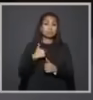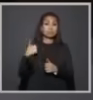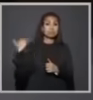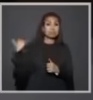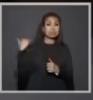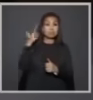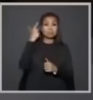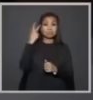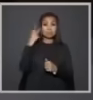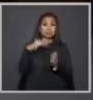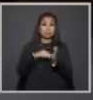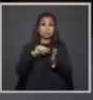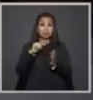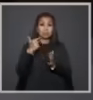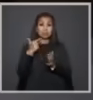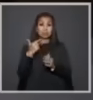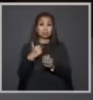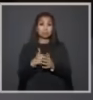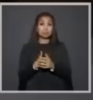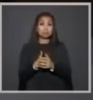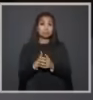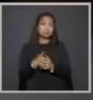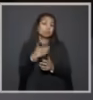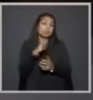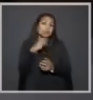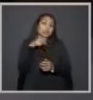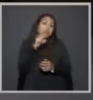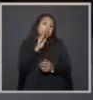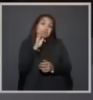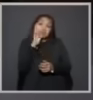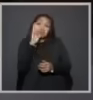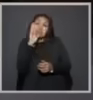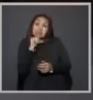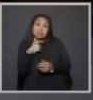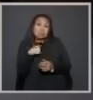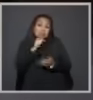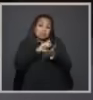ser como Juárez, como Madero, como el general Cárdenas. No pude o no me permitieron